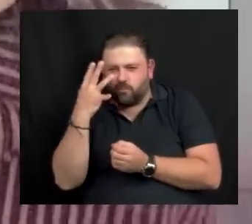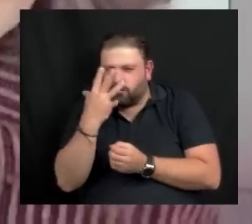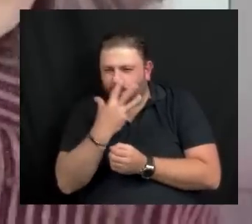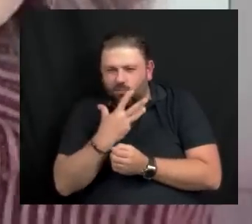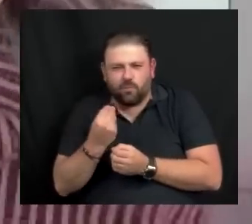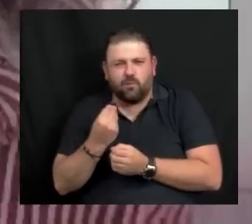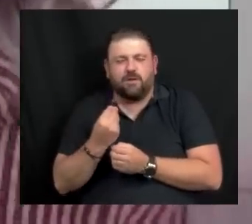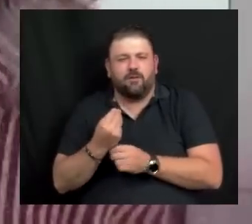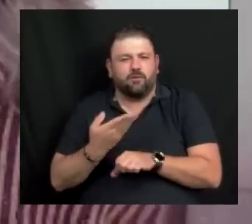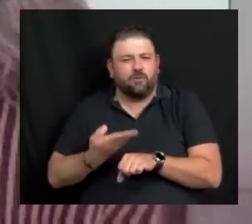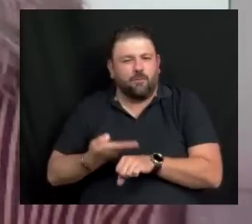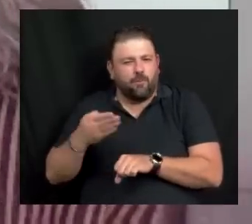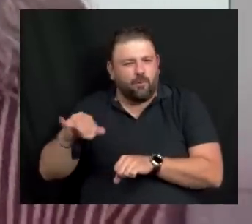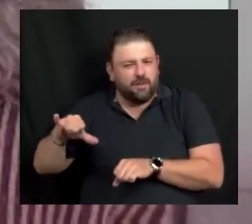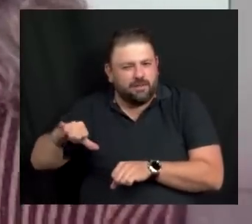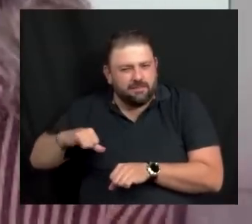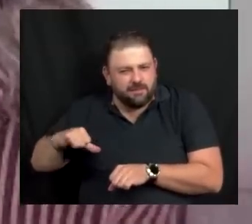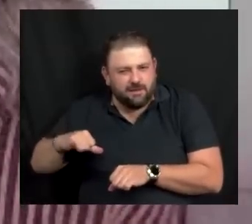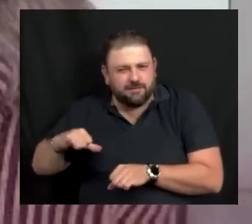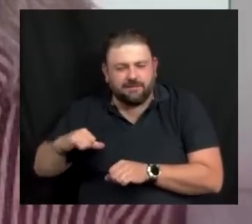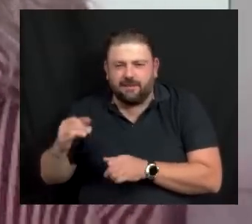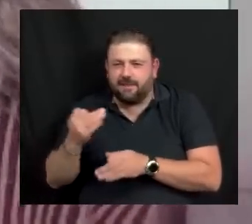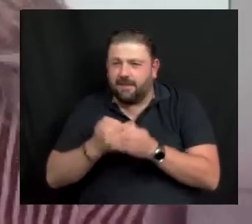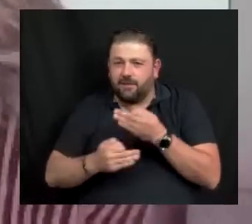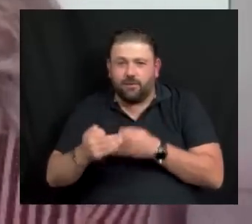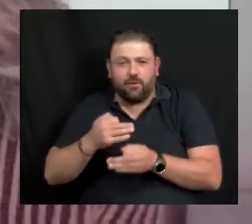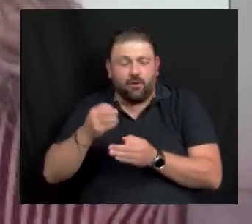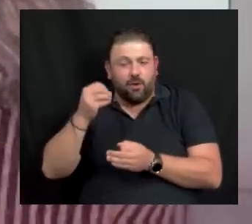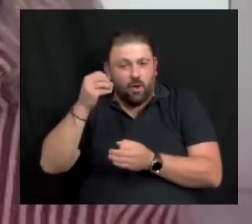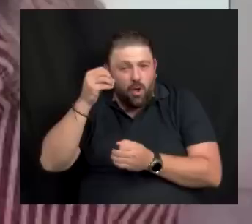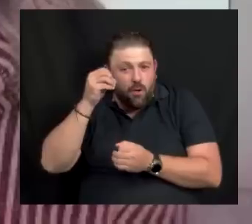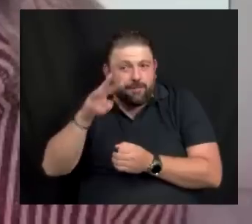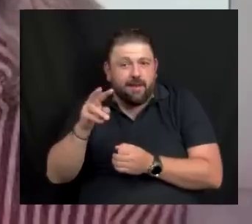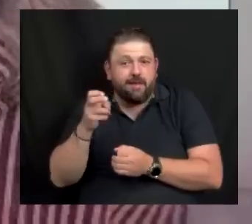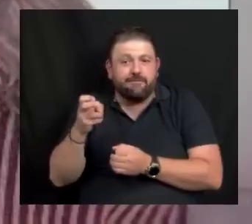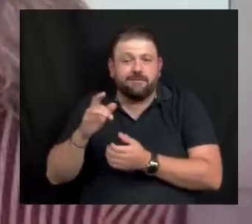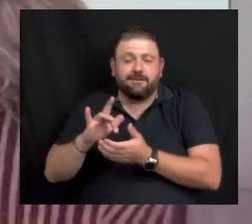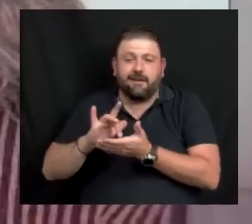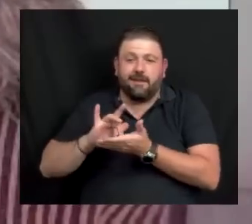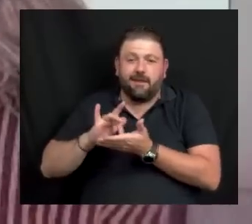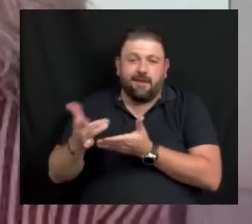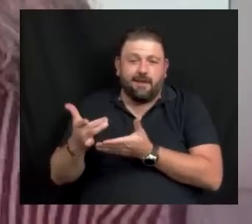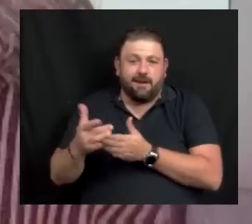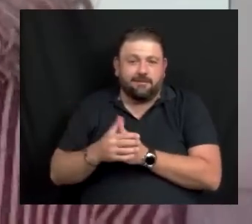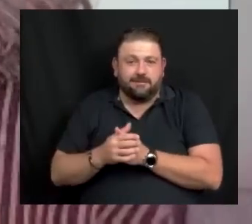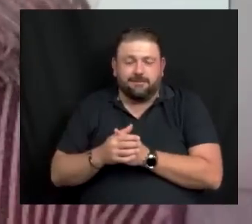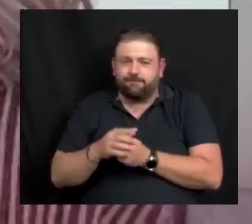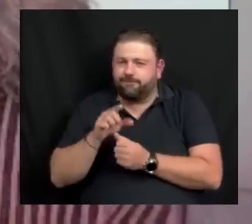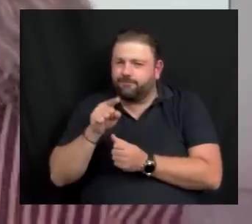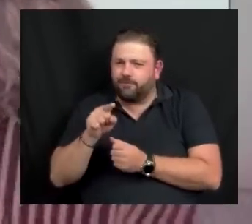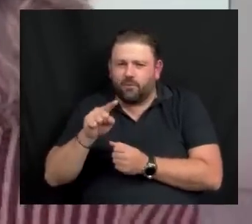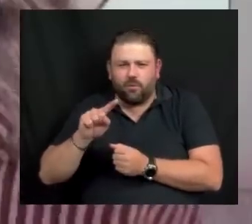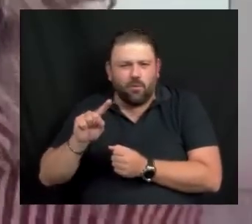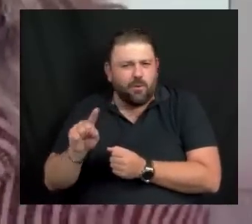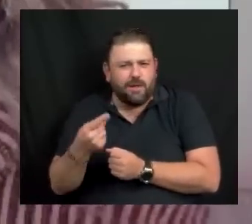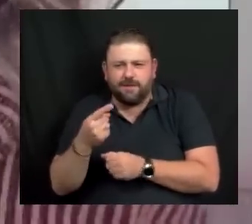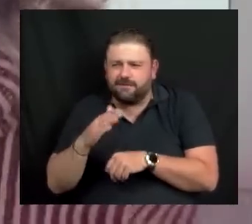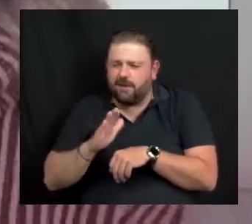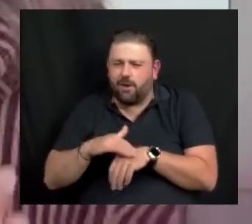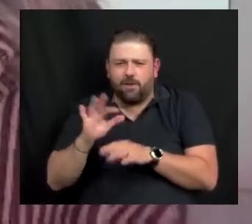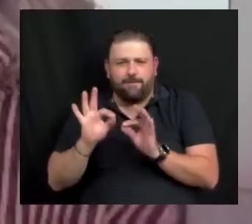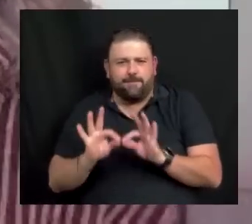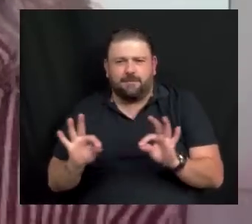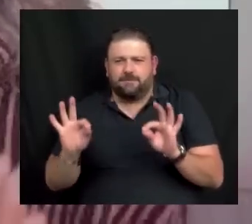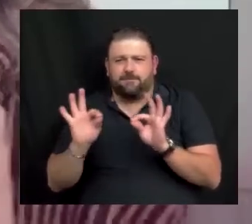muy interesantes que OmniLife nos permite y nos otorga. El hecho de decir, tú eres lo más